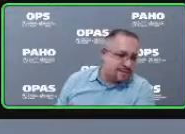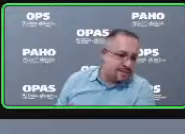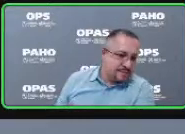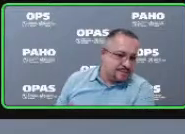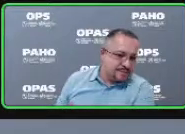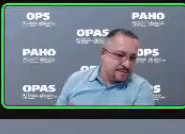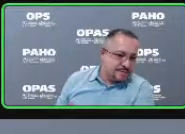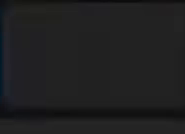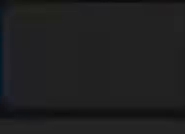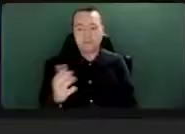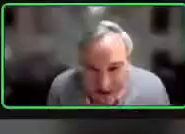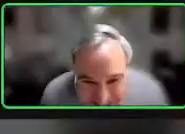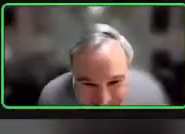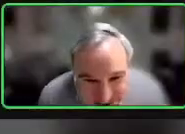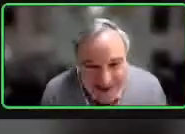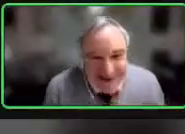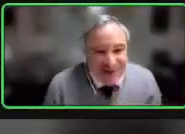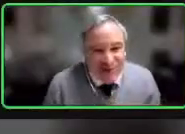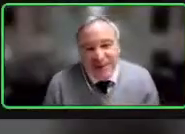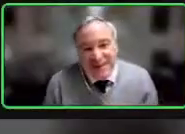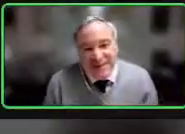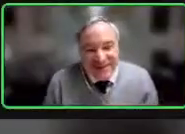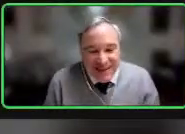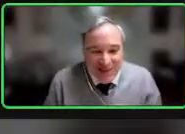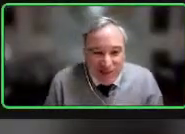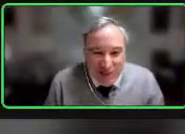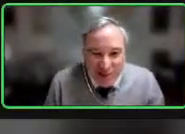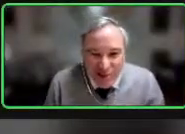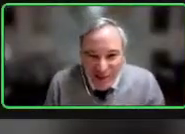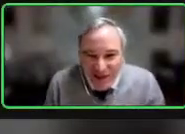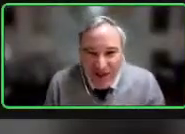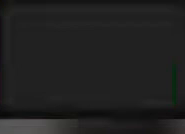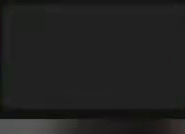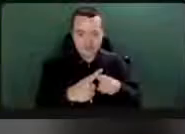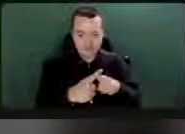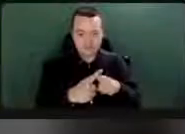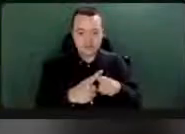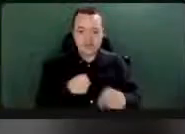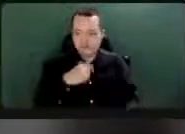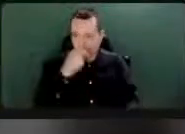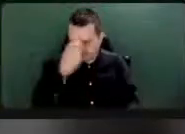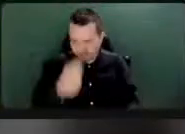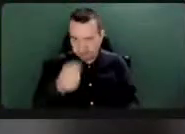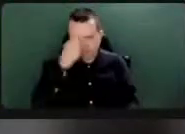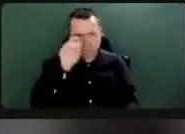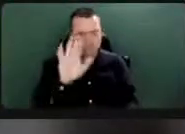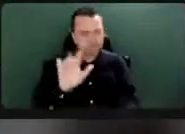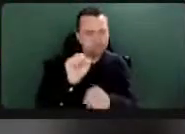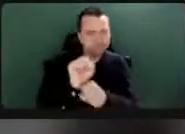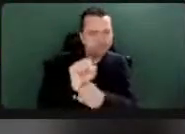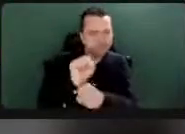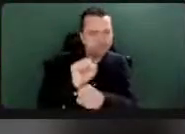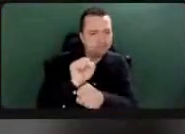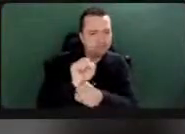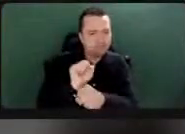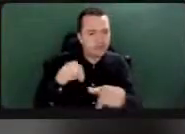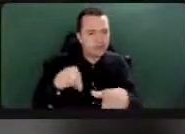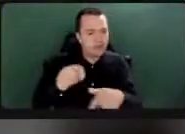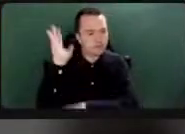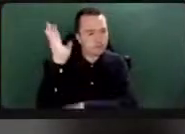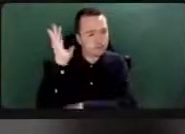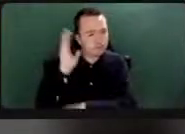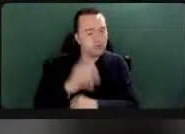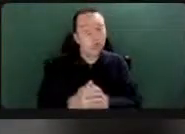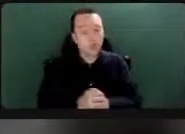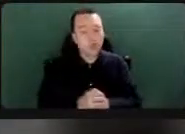Gabriel. Muchísimas gracias, Alex, y quiero hacer ese reconocimiento al trabajo extraordinario que se ha hecho. Hemos oído